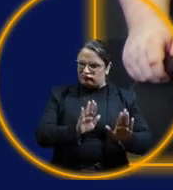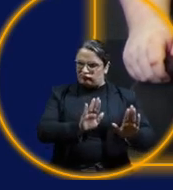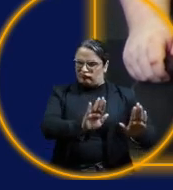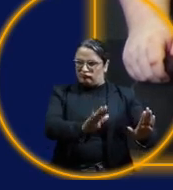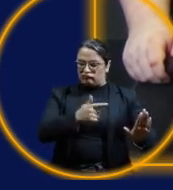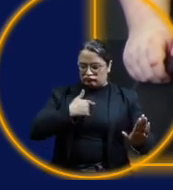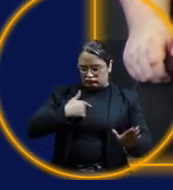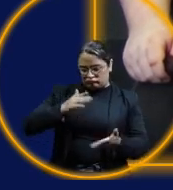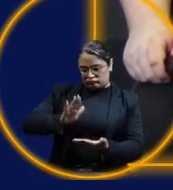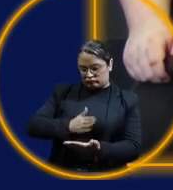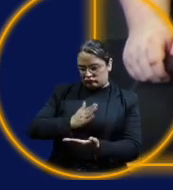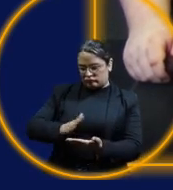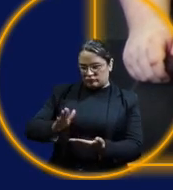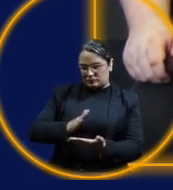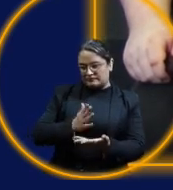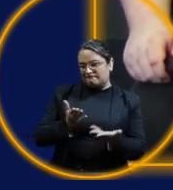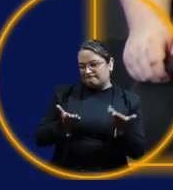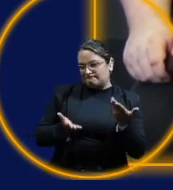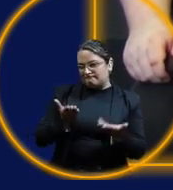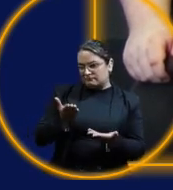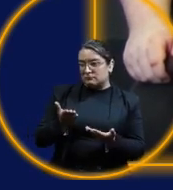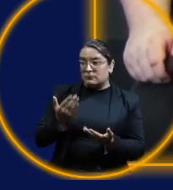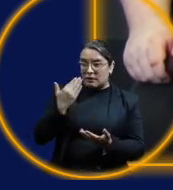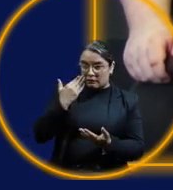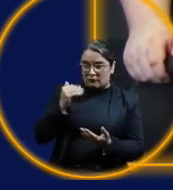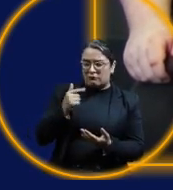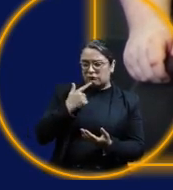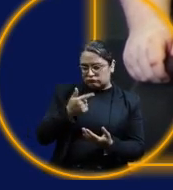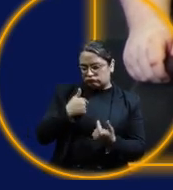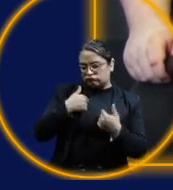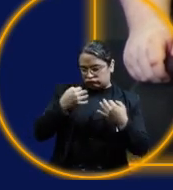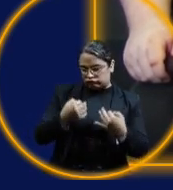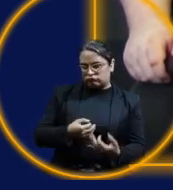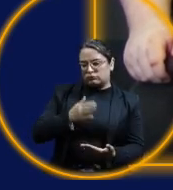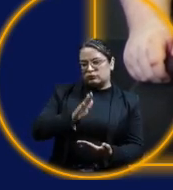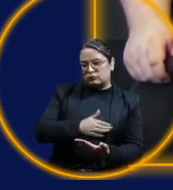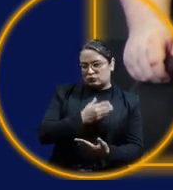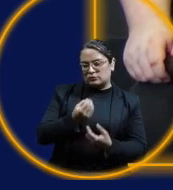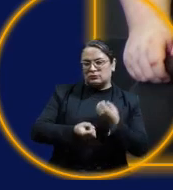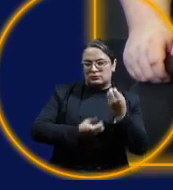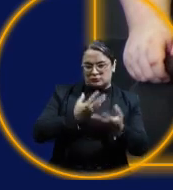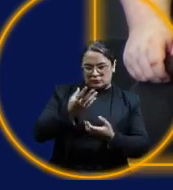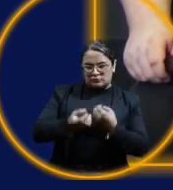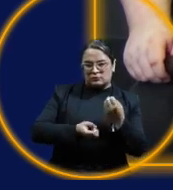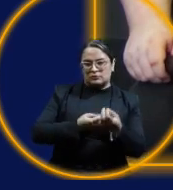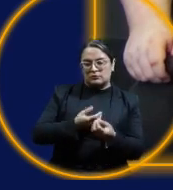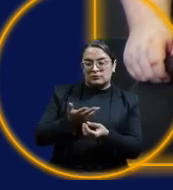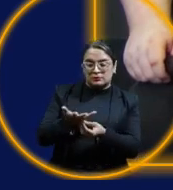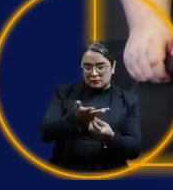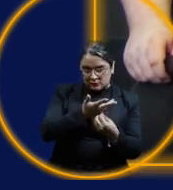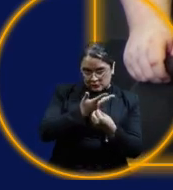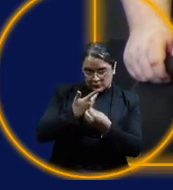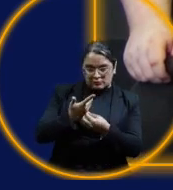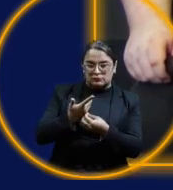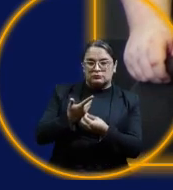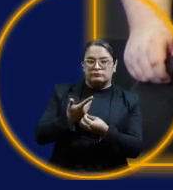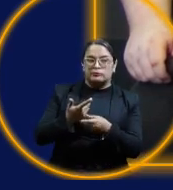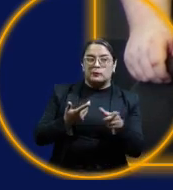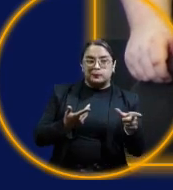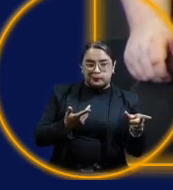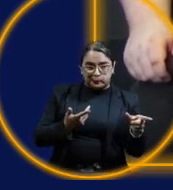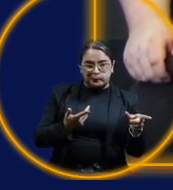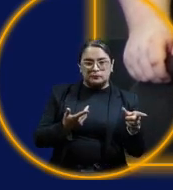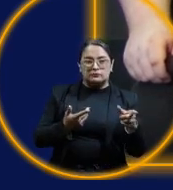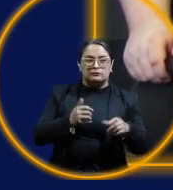músico para mí no es cómodo yo lo que soy es músico o música y esos artistas van a encontrar disqueras